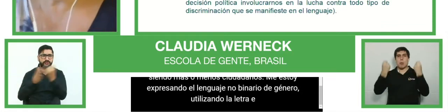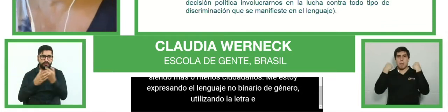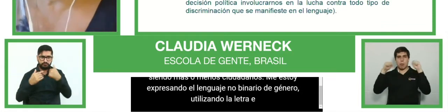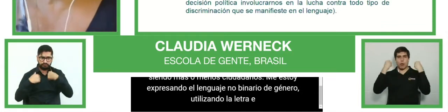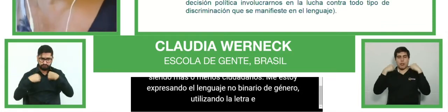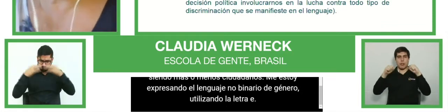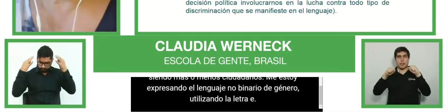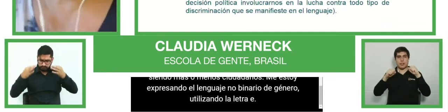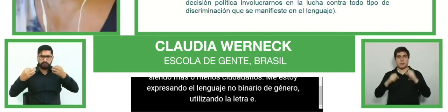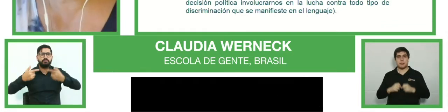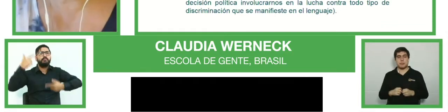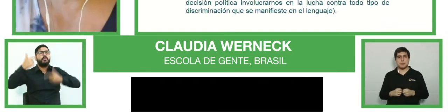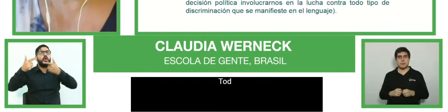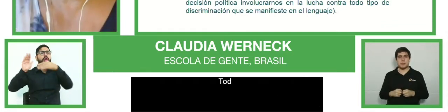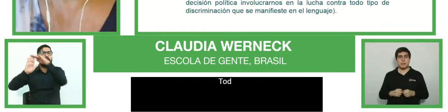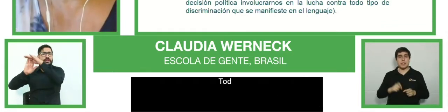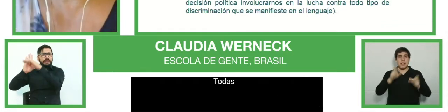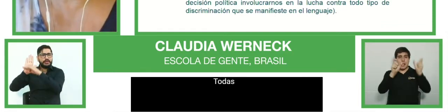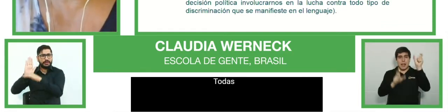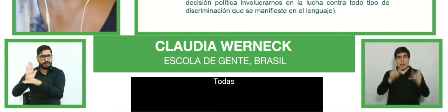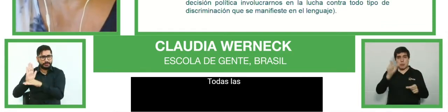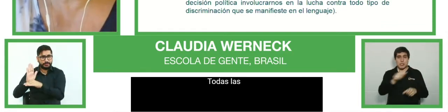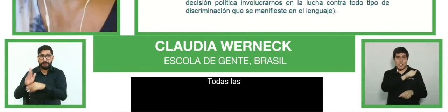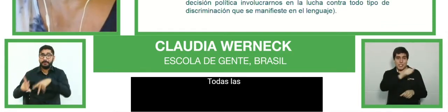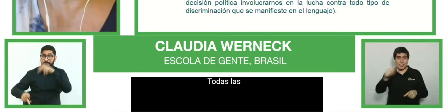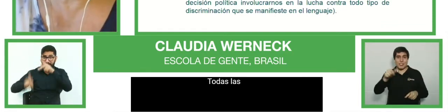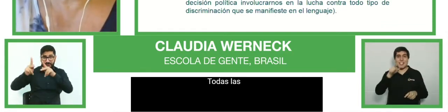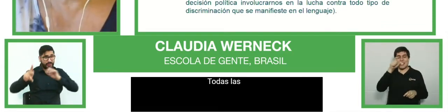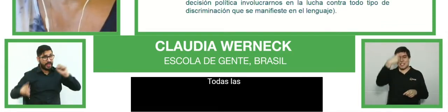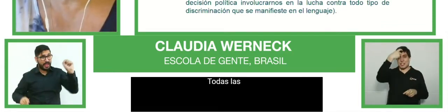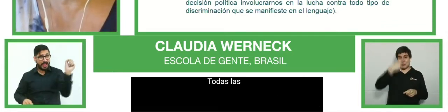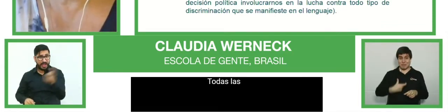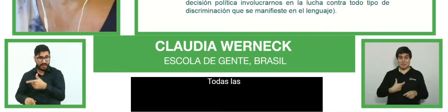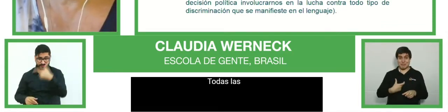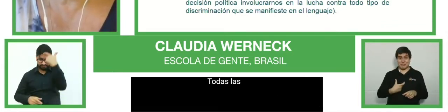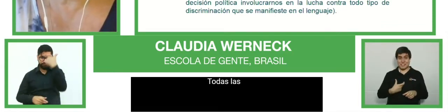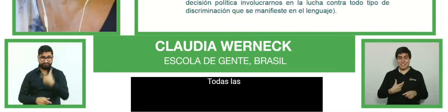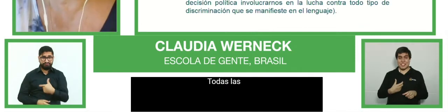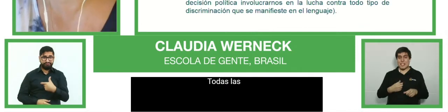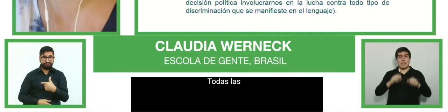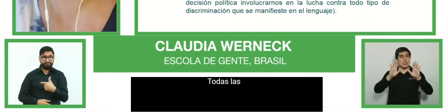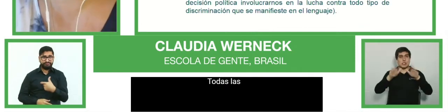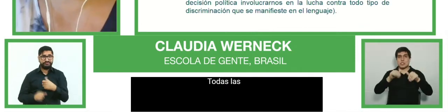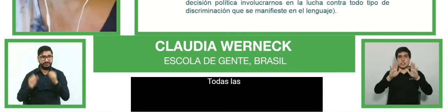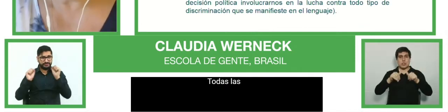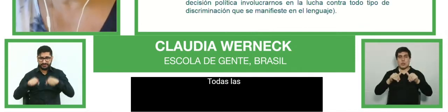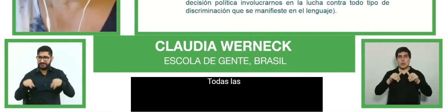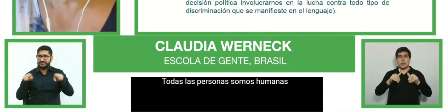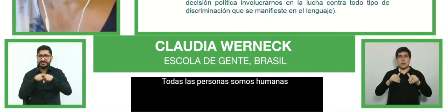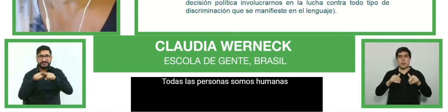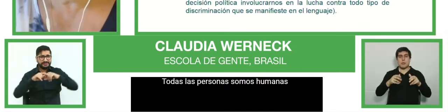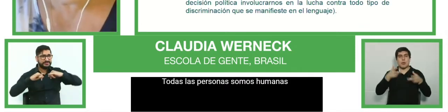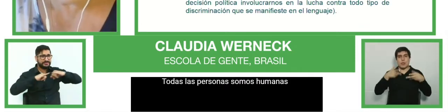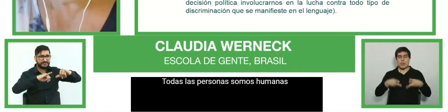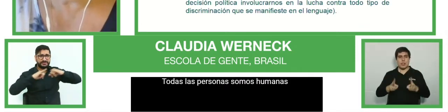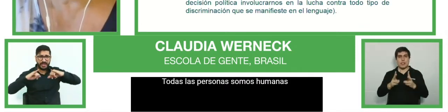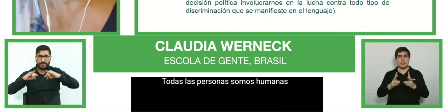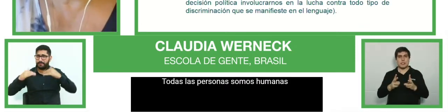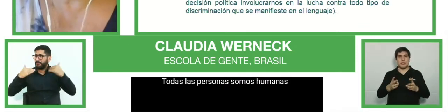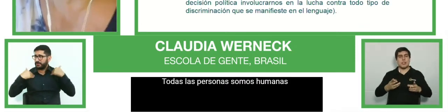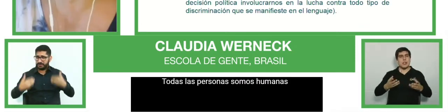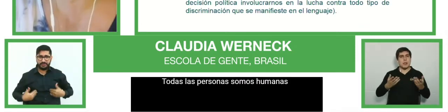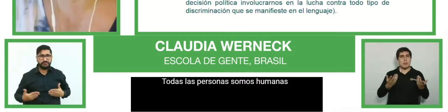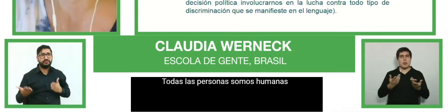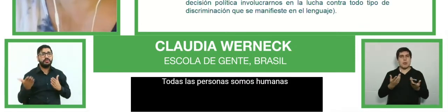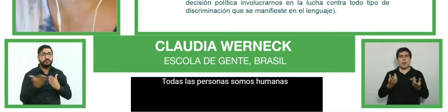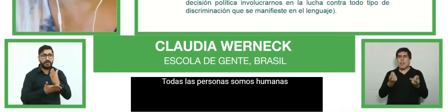Dijimos que todas las personas aquí son humanas y por lo tanto tienen el mismo valor humano. Pero ¿de dónde viene el